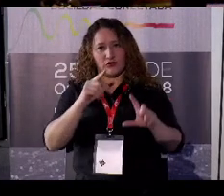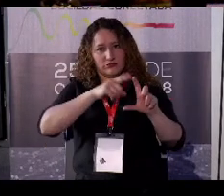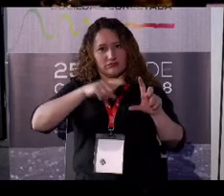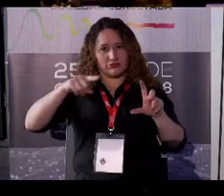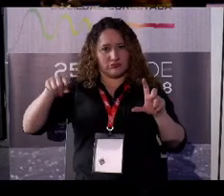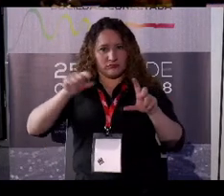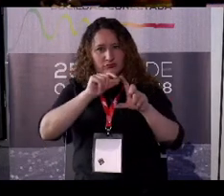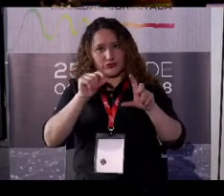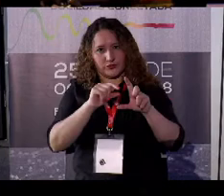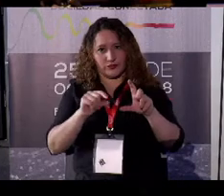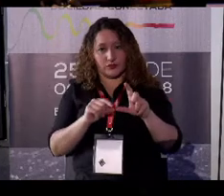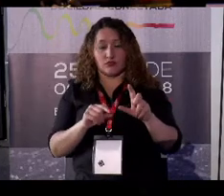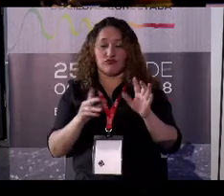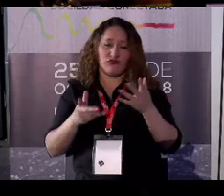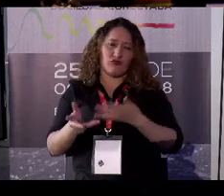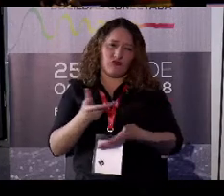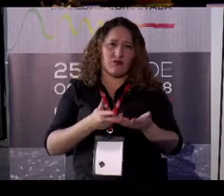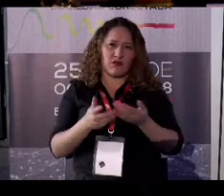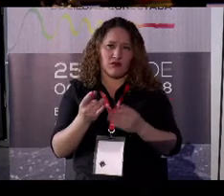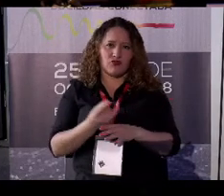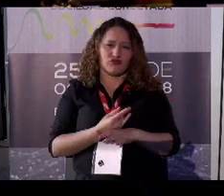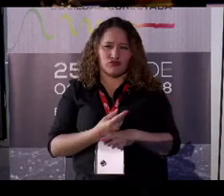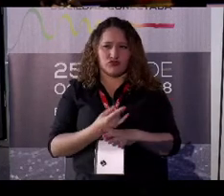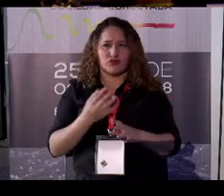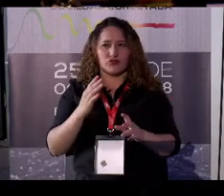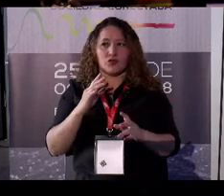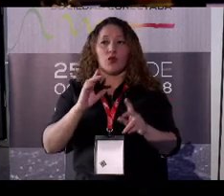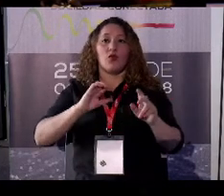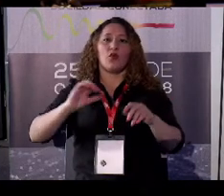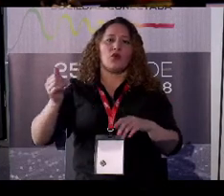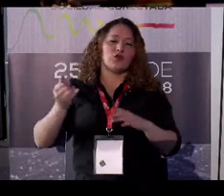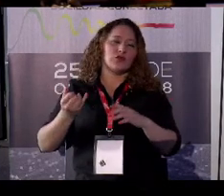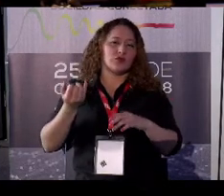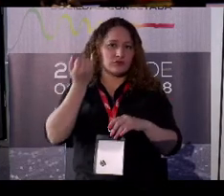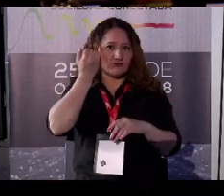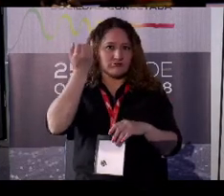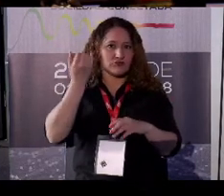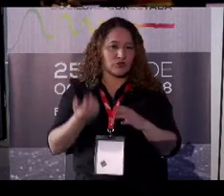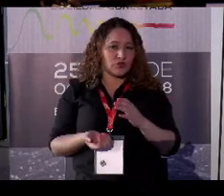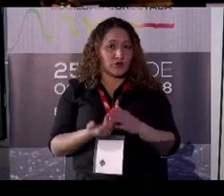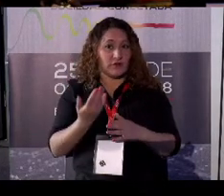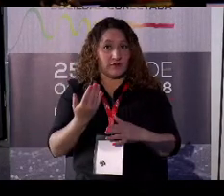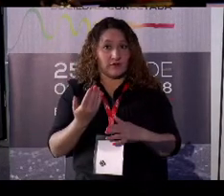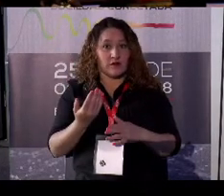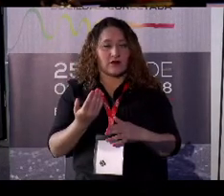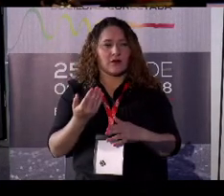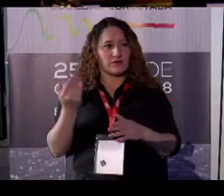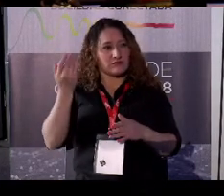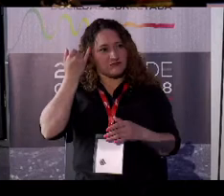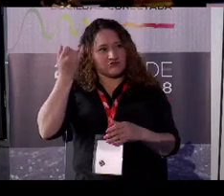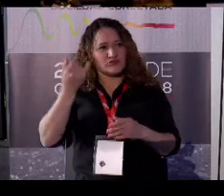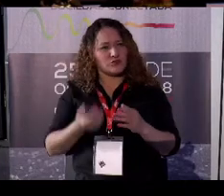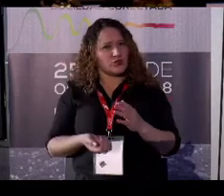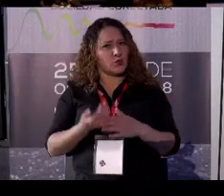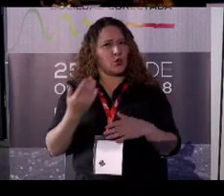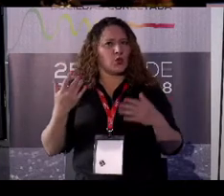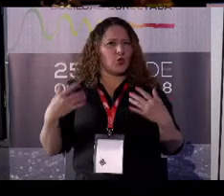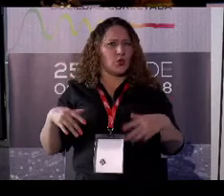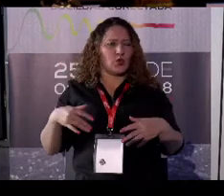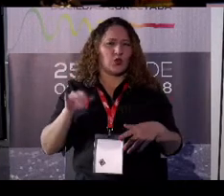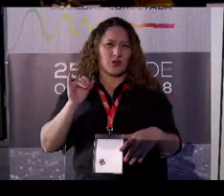del espectro, también se mencionó esta mañana. El otro es la innovación. Innovación es un capítulo tan amplio que